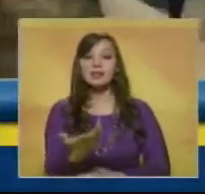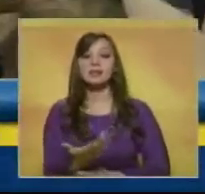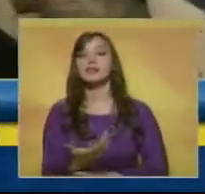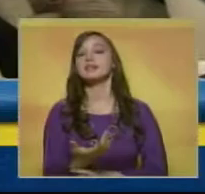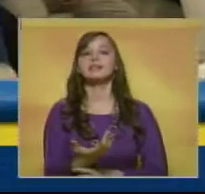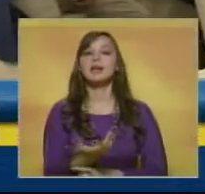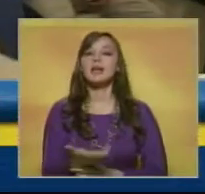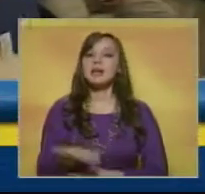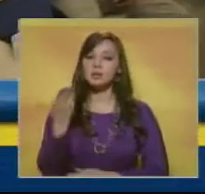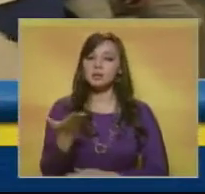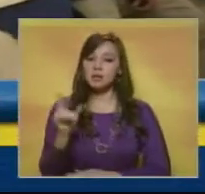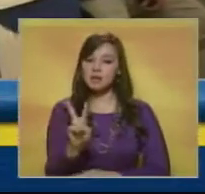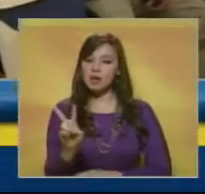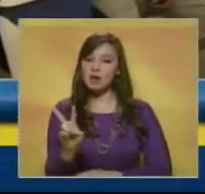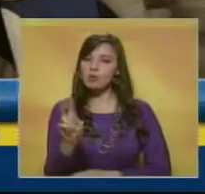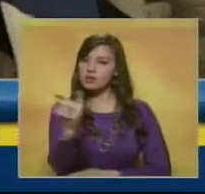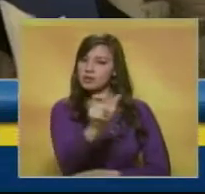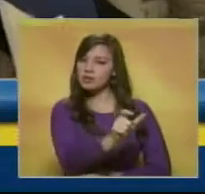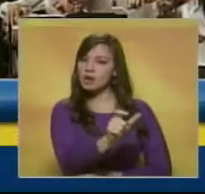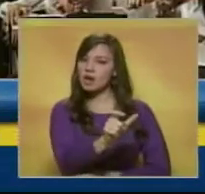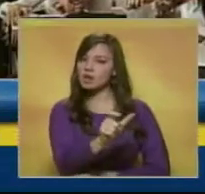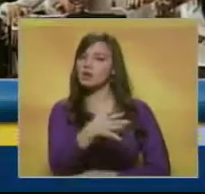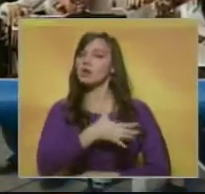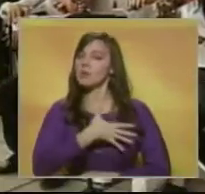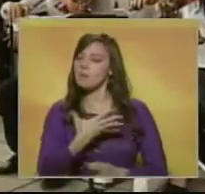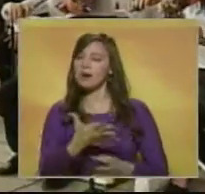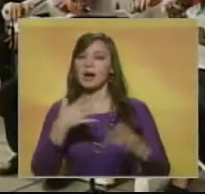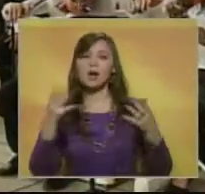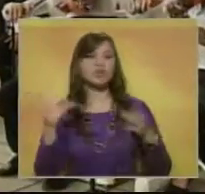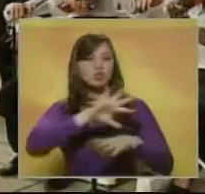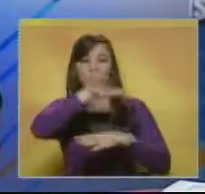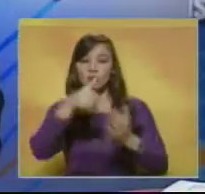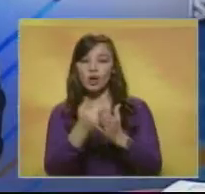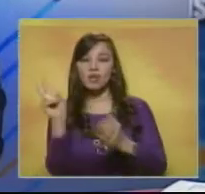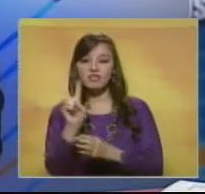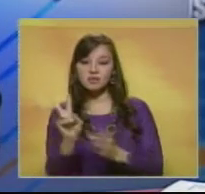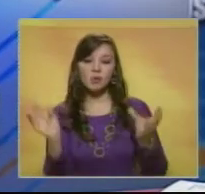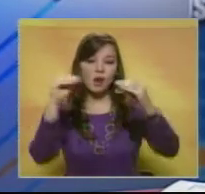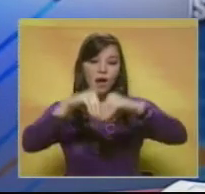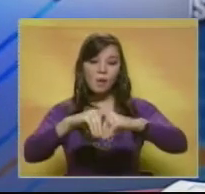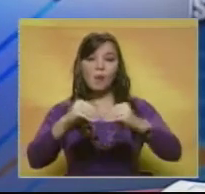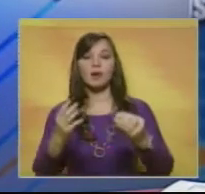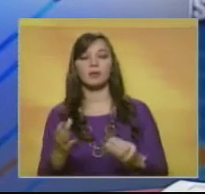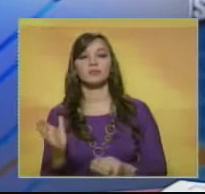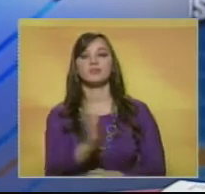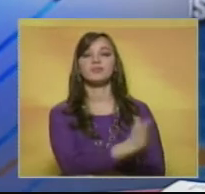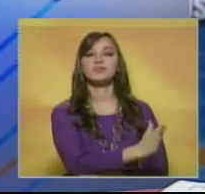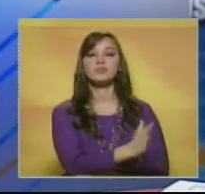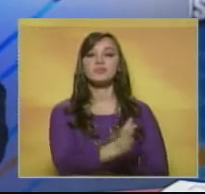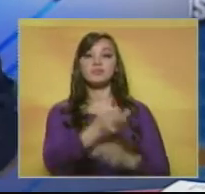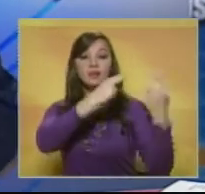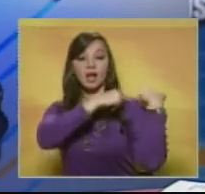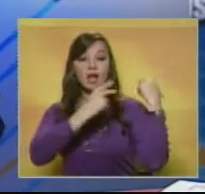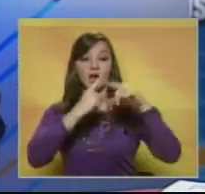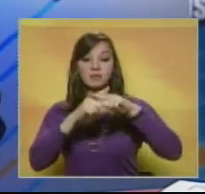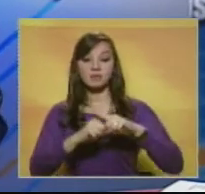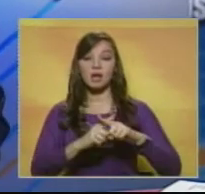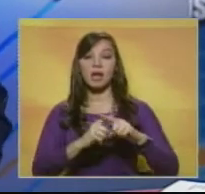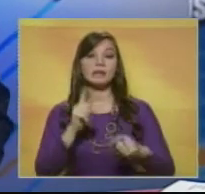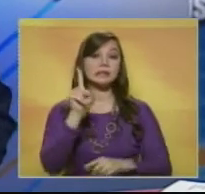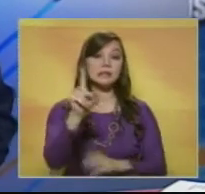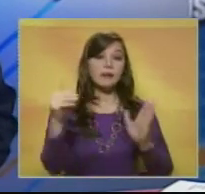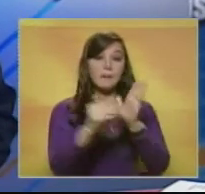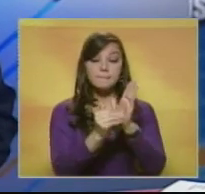de los venezolanos como un valor para lograr un gran acuerdo nacional. La Superintendencia de Precios Justos multó con 1.000